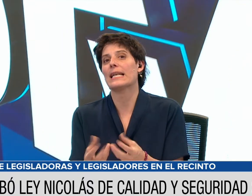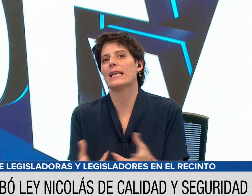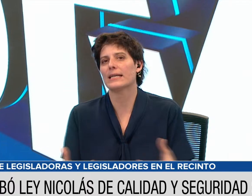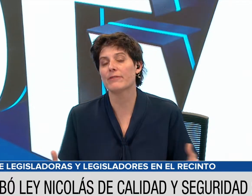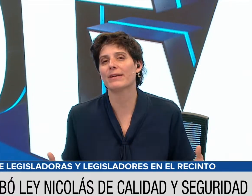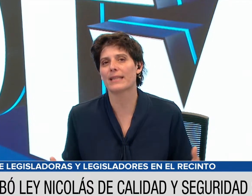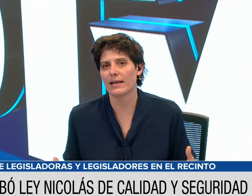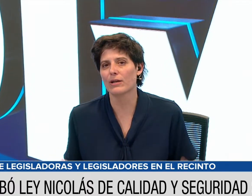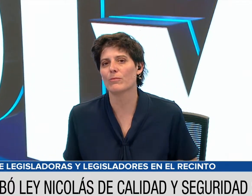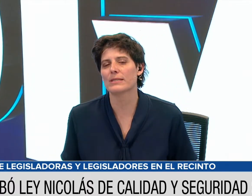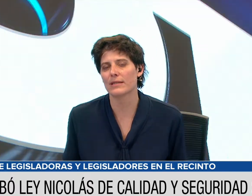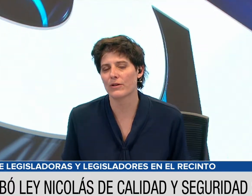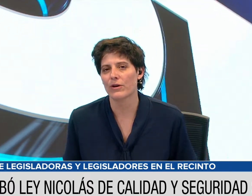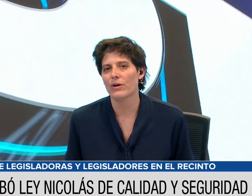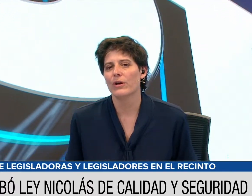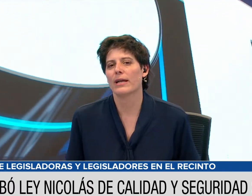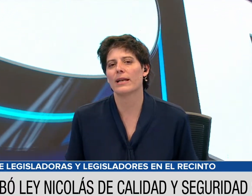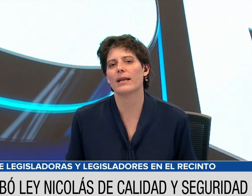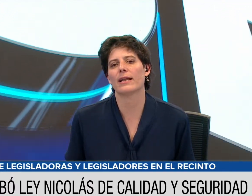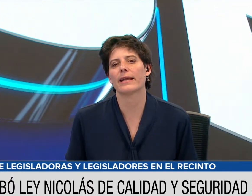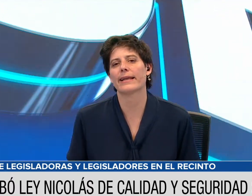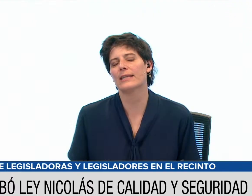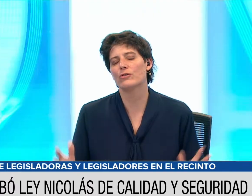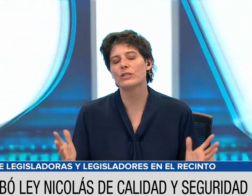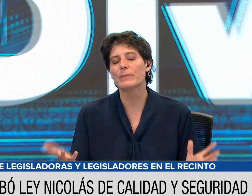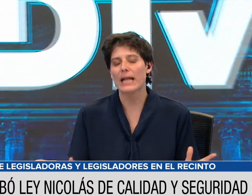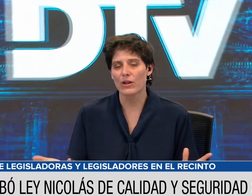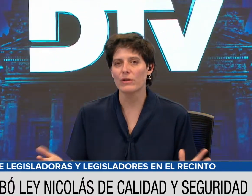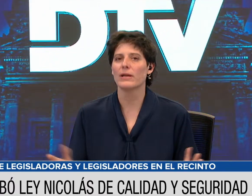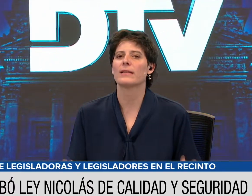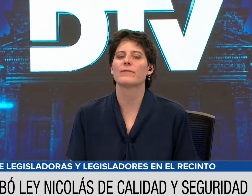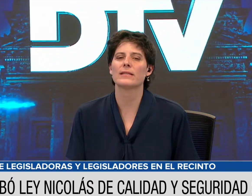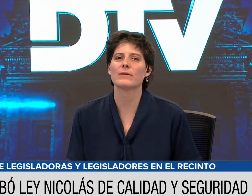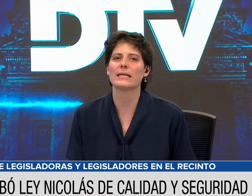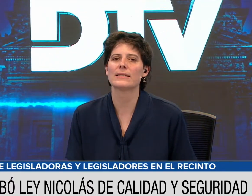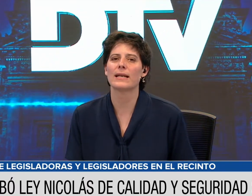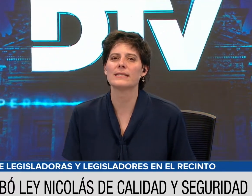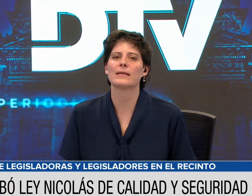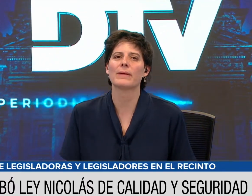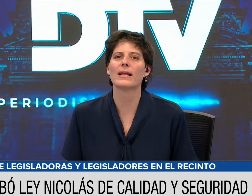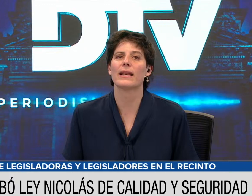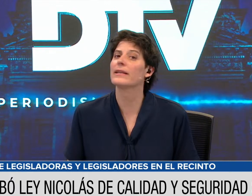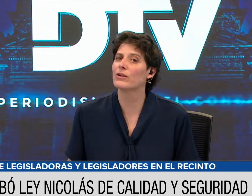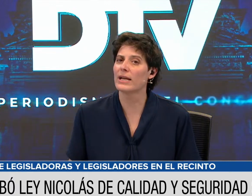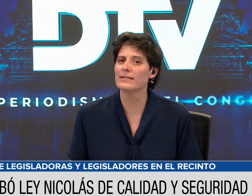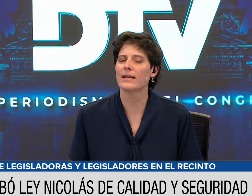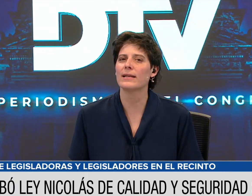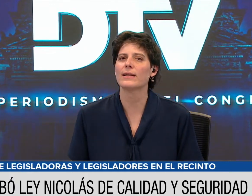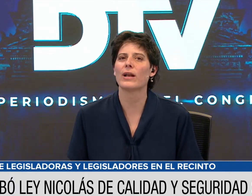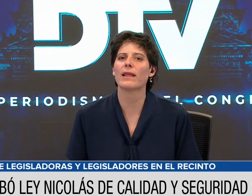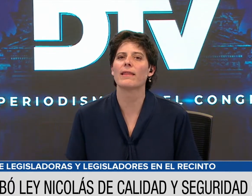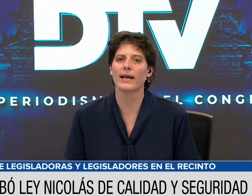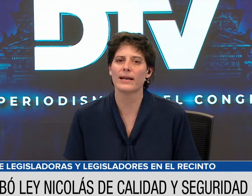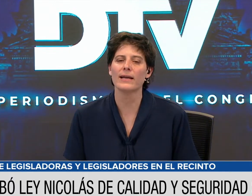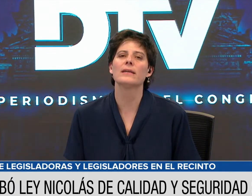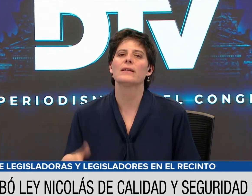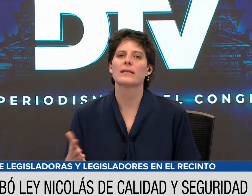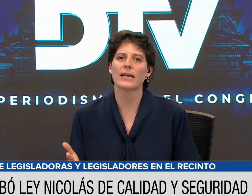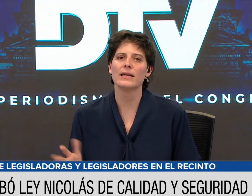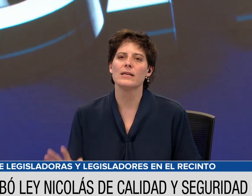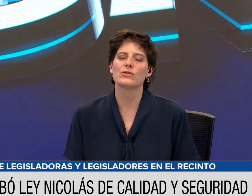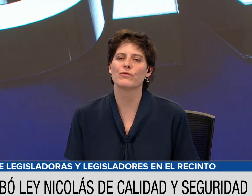a desenlaces fatales, como ha sido el caso inspirador, en definitiva, de esta ley llamada Ley Nicolás, que es Nicolás de